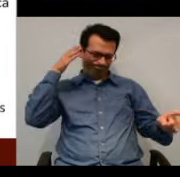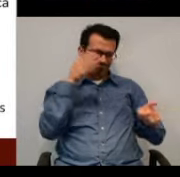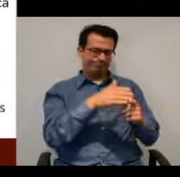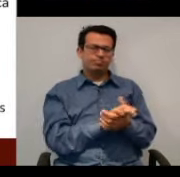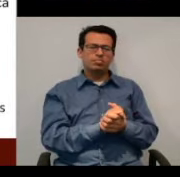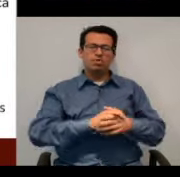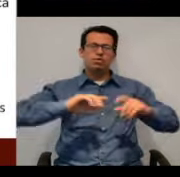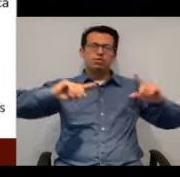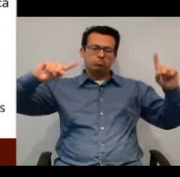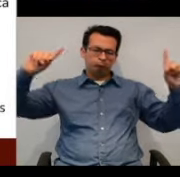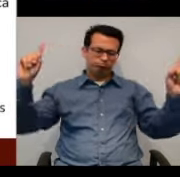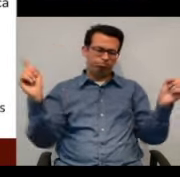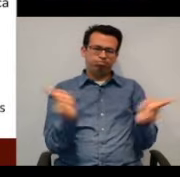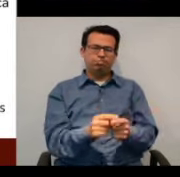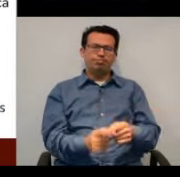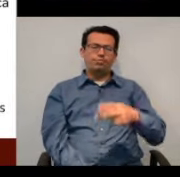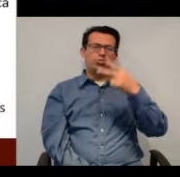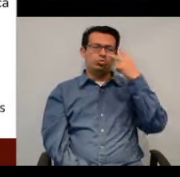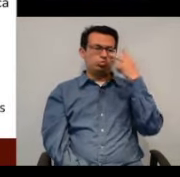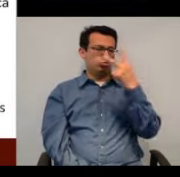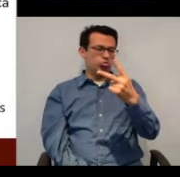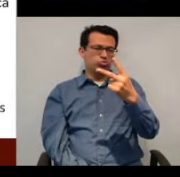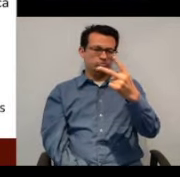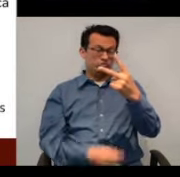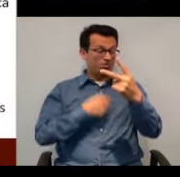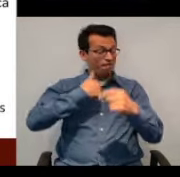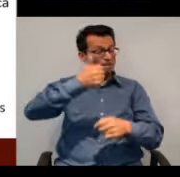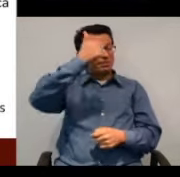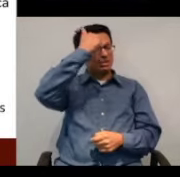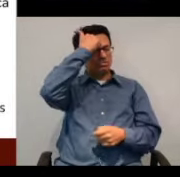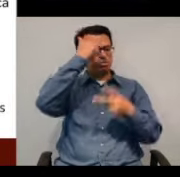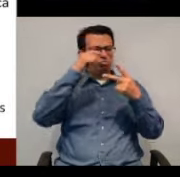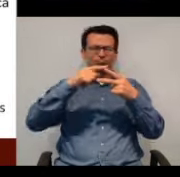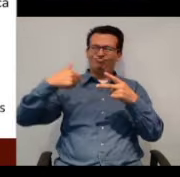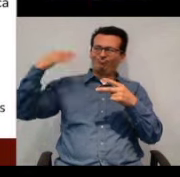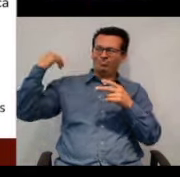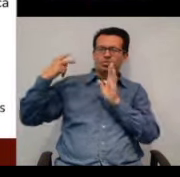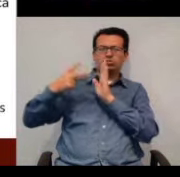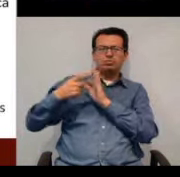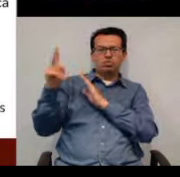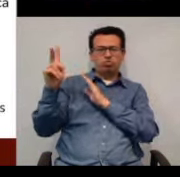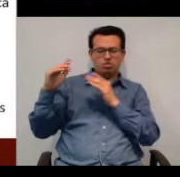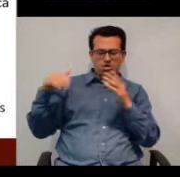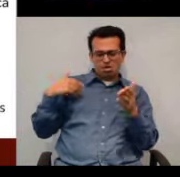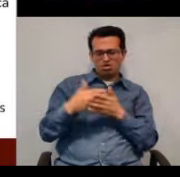en dos principales que son las que hemos venido desarrollando desde el 2012